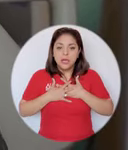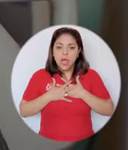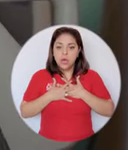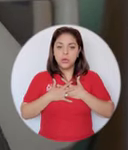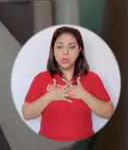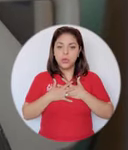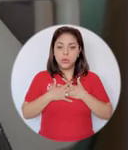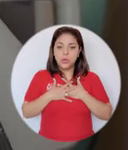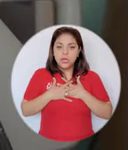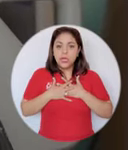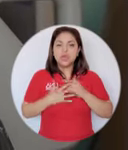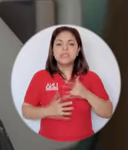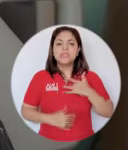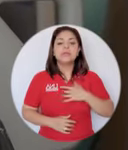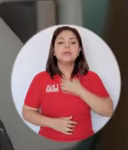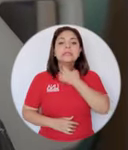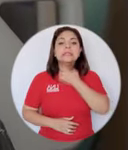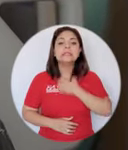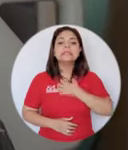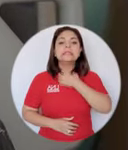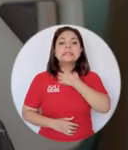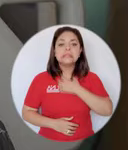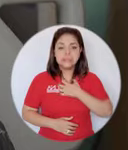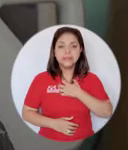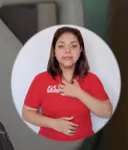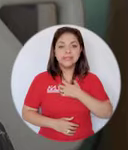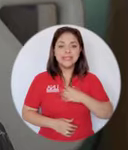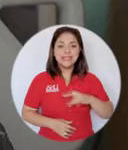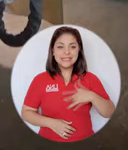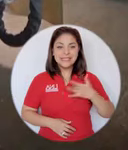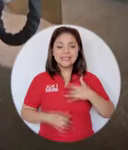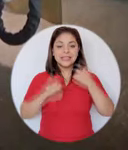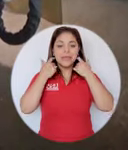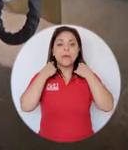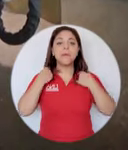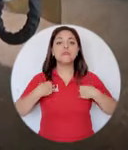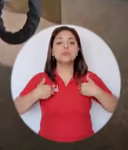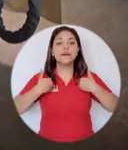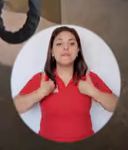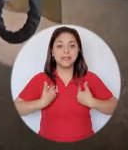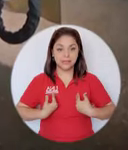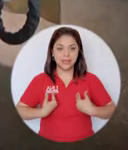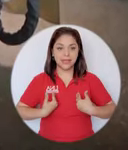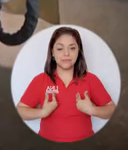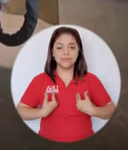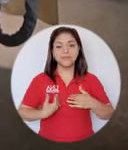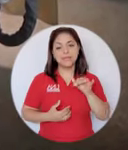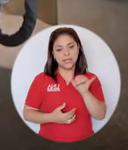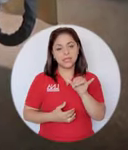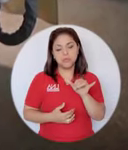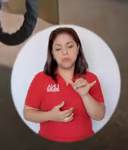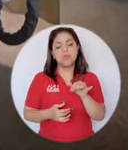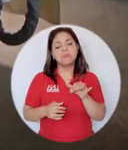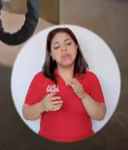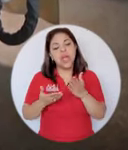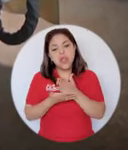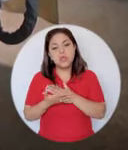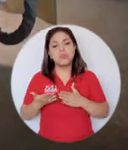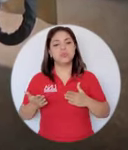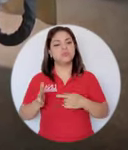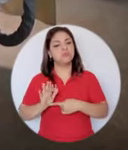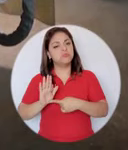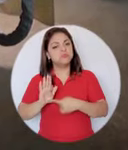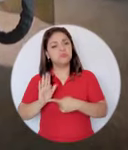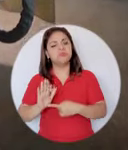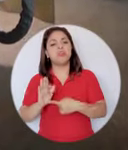que podría llegar a la carraspera, la presencia de fatiga. Y eso podríamos llegar a decir que son manifestaciones leves.